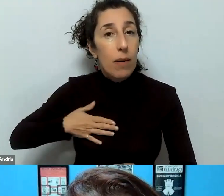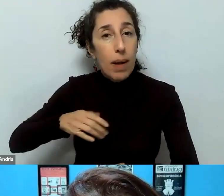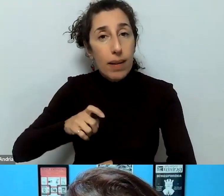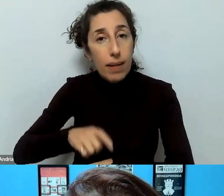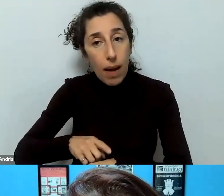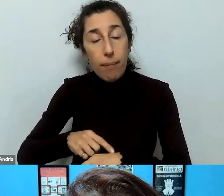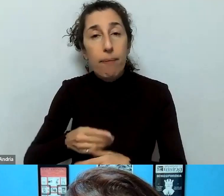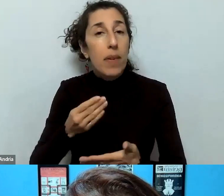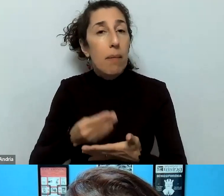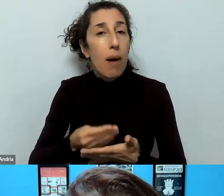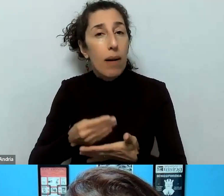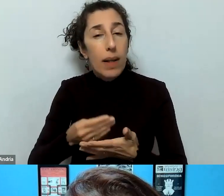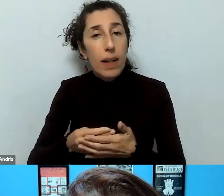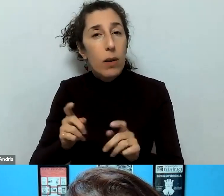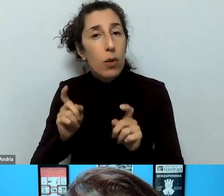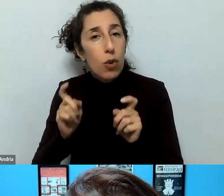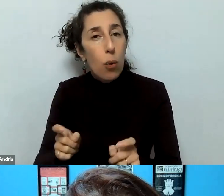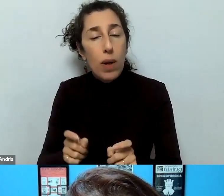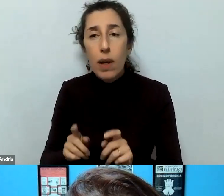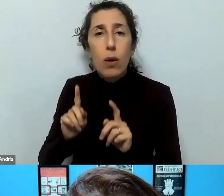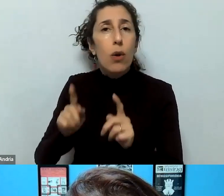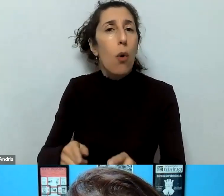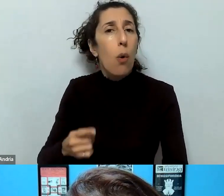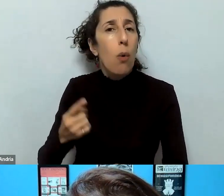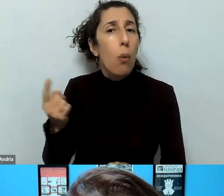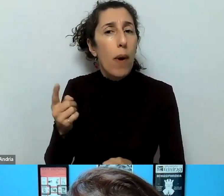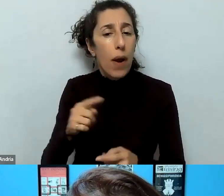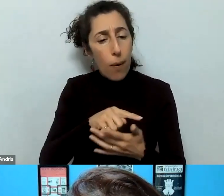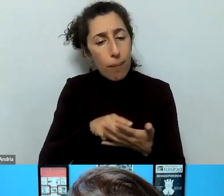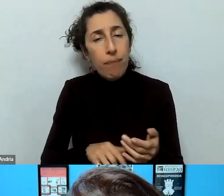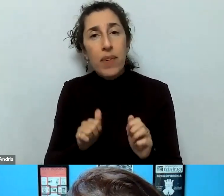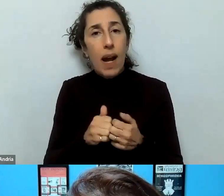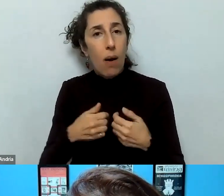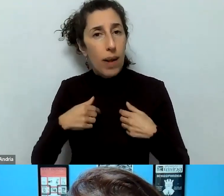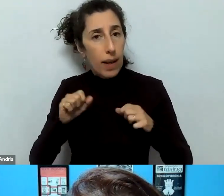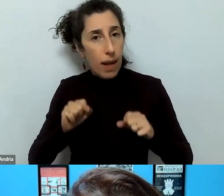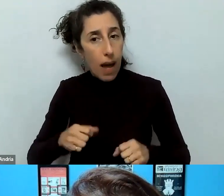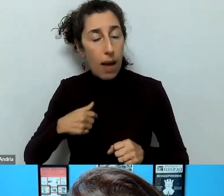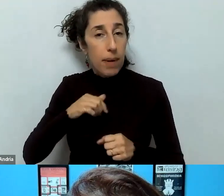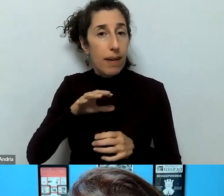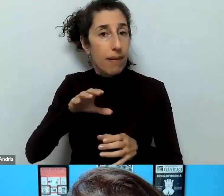y otra persona preguntó en qué sistema puede ayudar